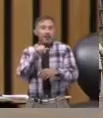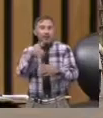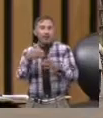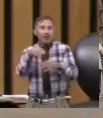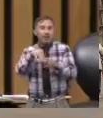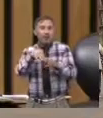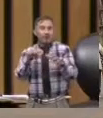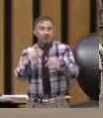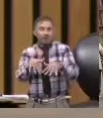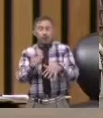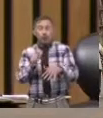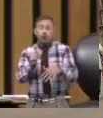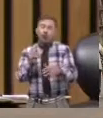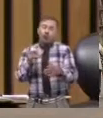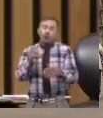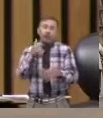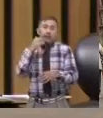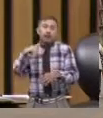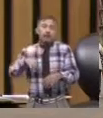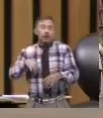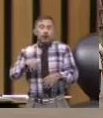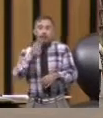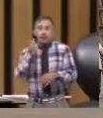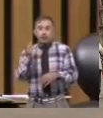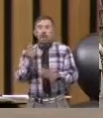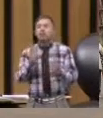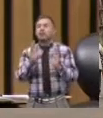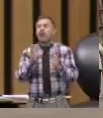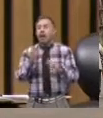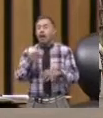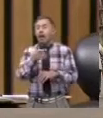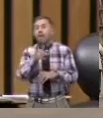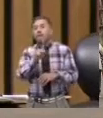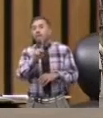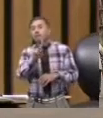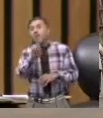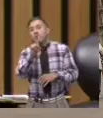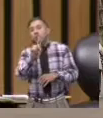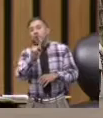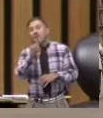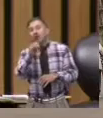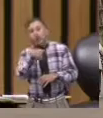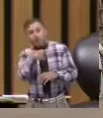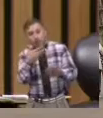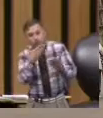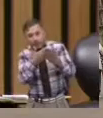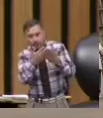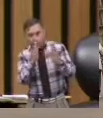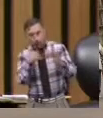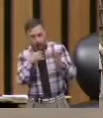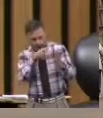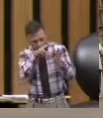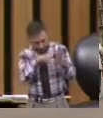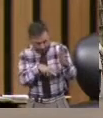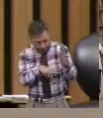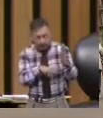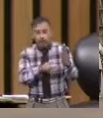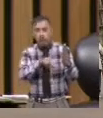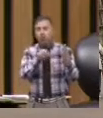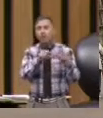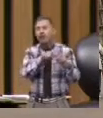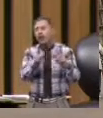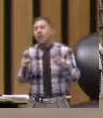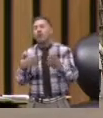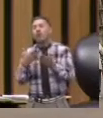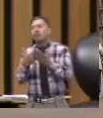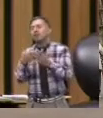Posteriormente reflejar interés diciendo, por ejemplo, ya chequé las propuestas del Partido Verde. Luego referirse a las propuestas dirigidas a las